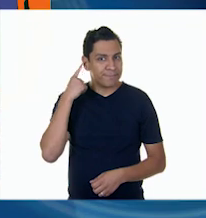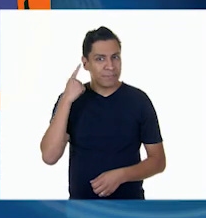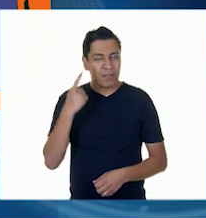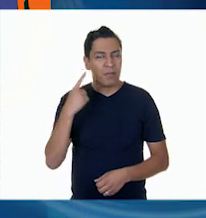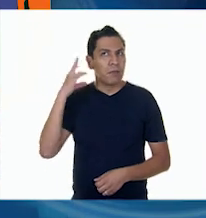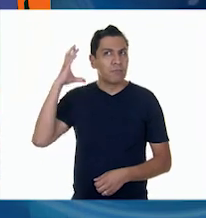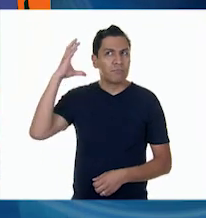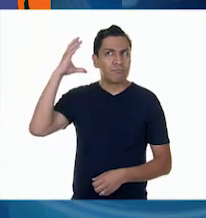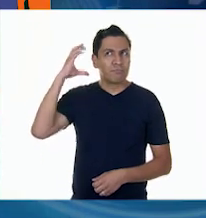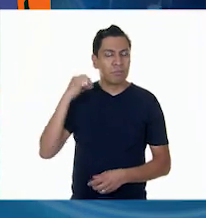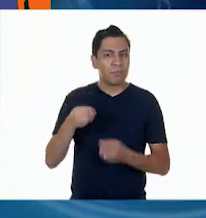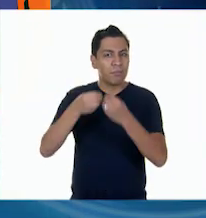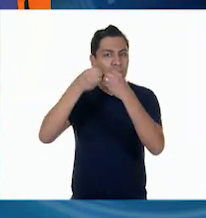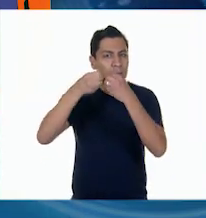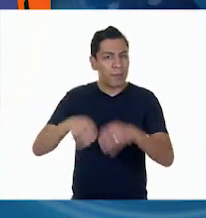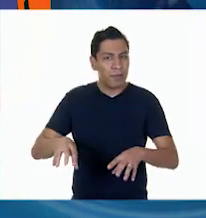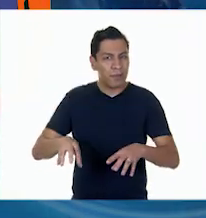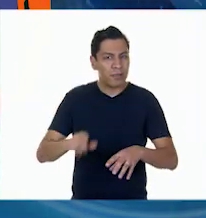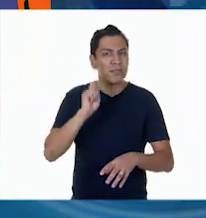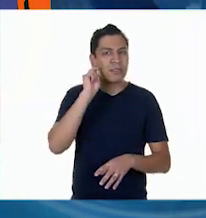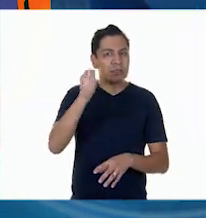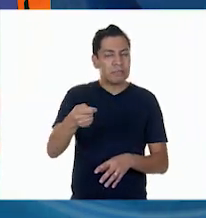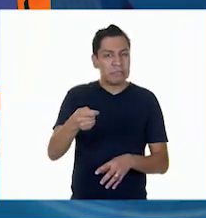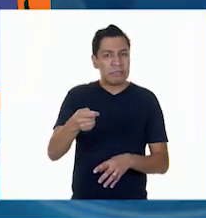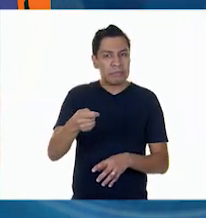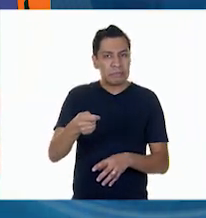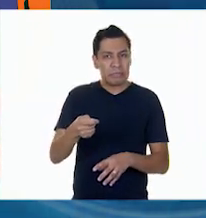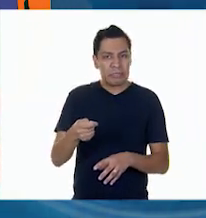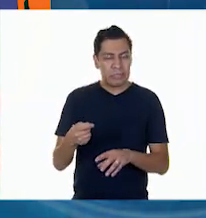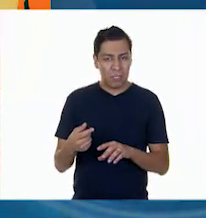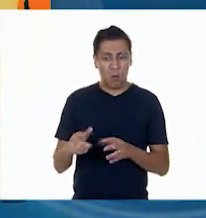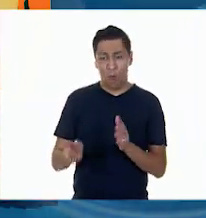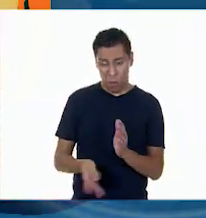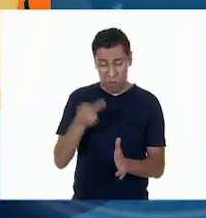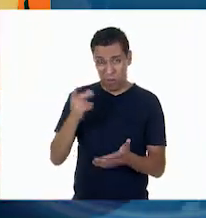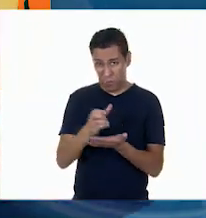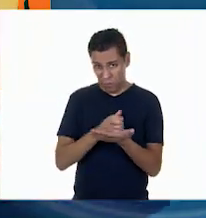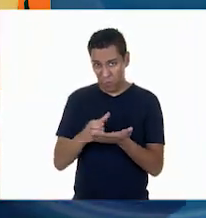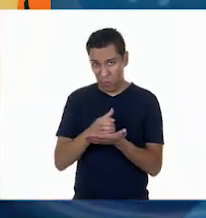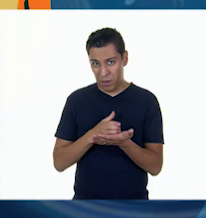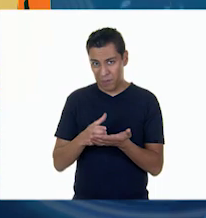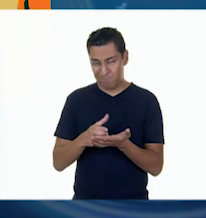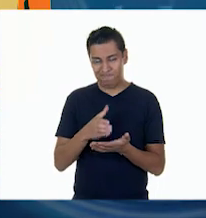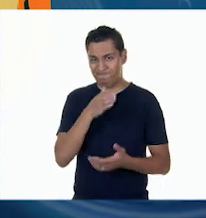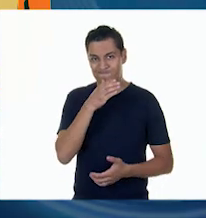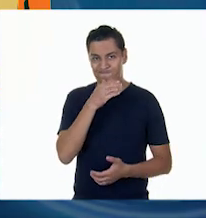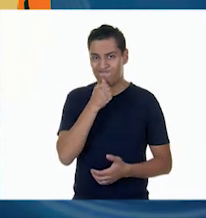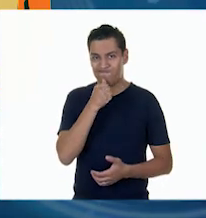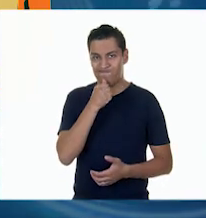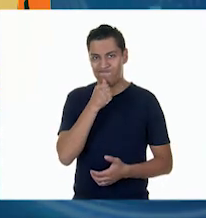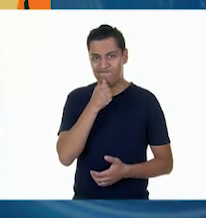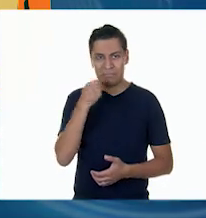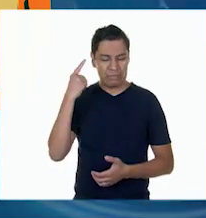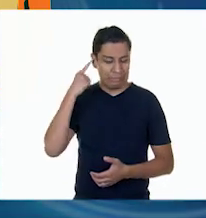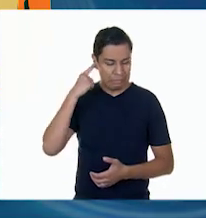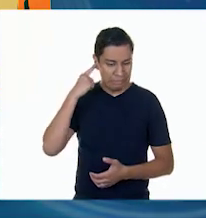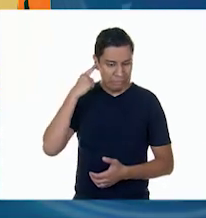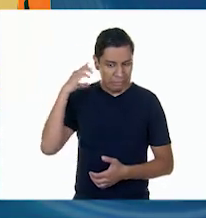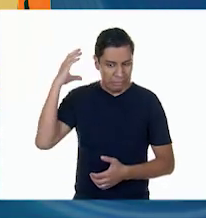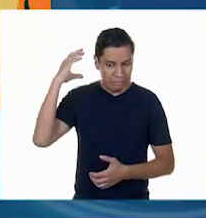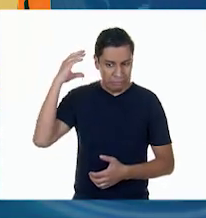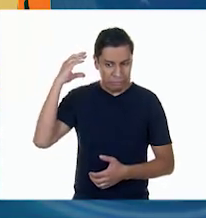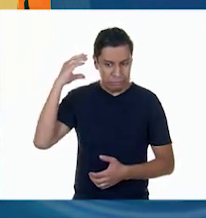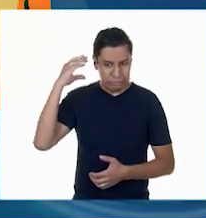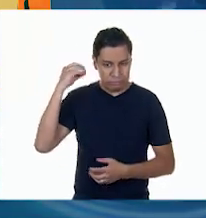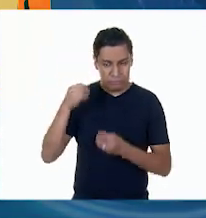audición es un padecimiento que es irreversible. Es decir, no hay vuelta atrás. Una vez que uno lo empieza a manifestar, lo único